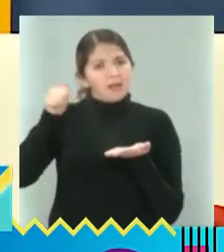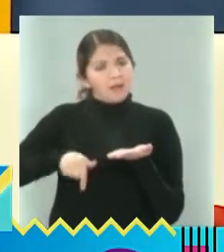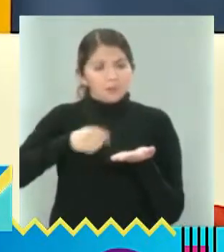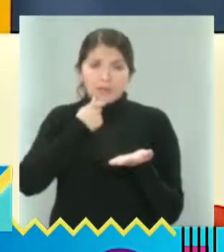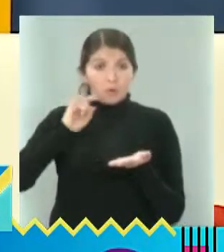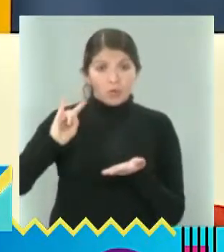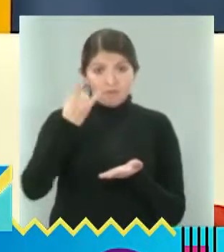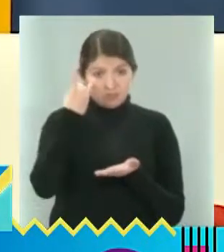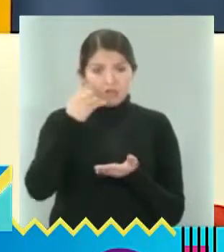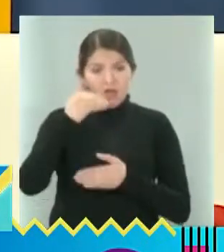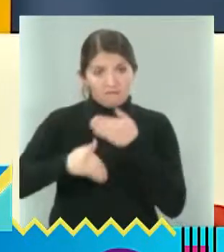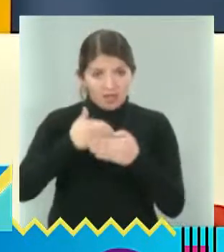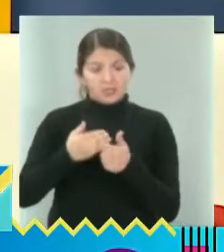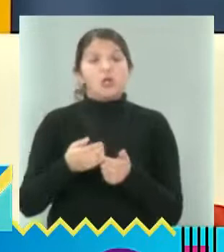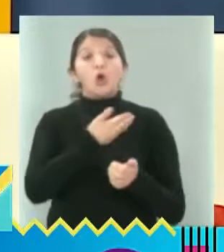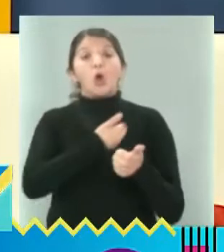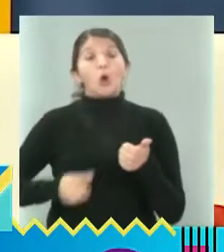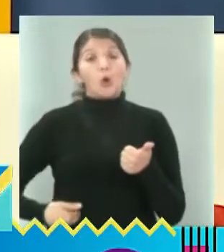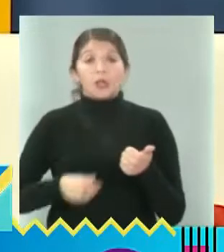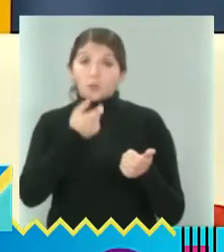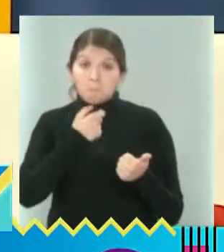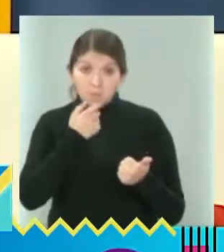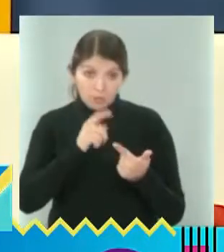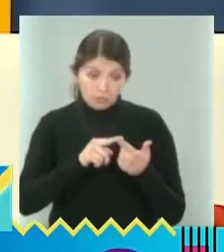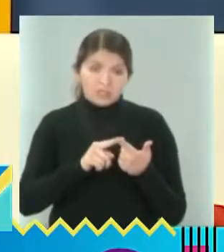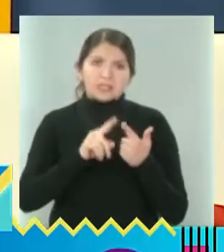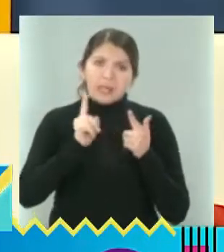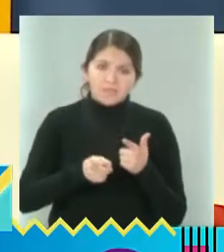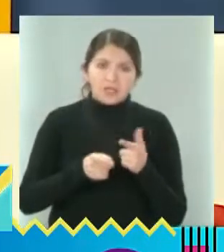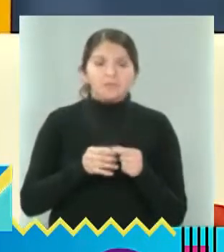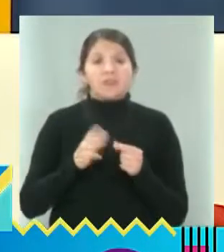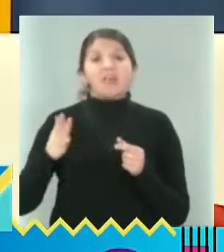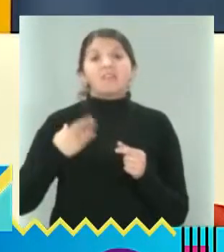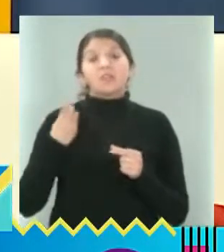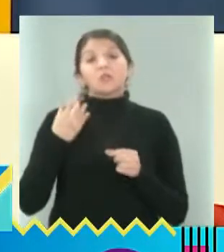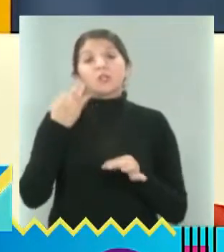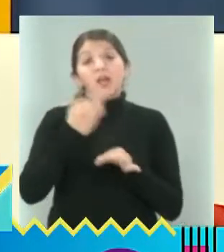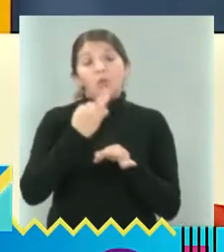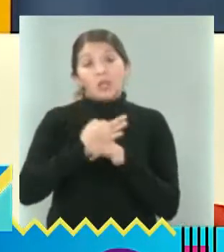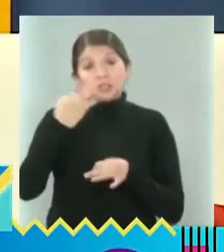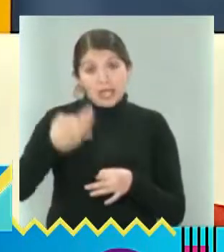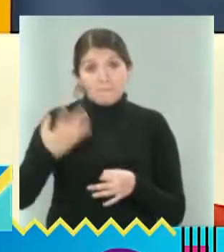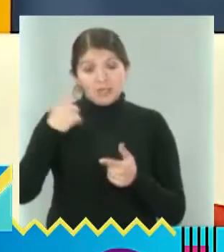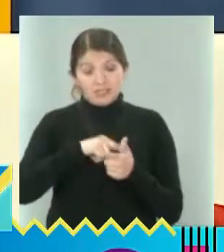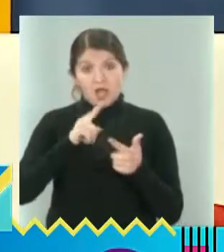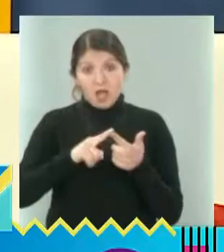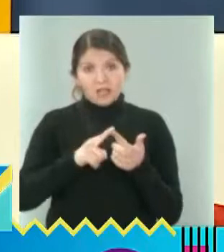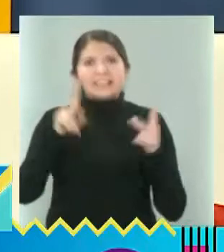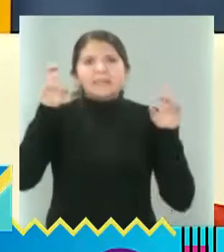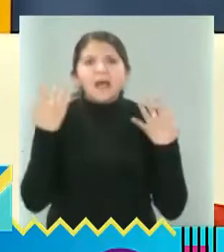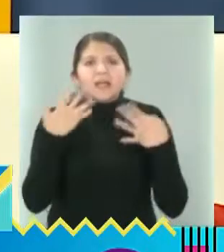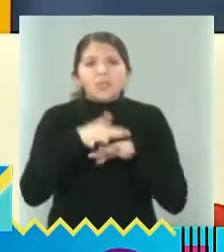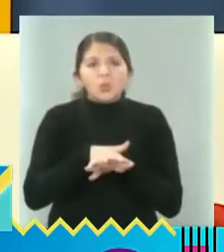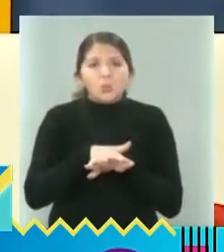1, el gobierno de la provincia con la Dirección de Educación Especial, haciendo inclusión, pensando en chicos que antes